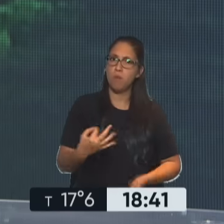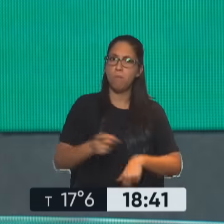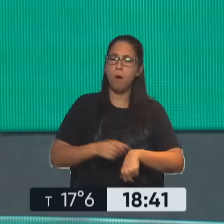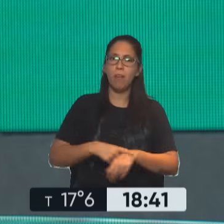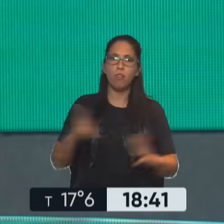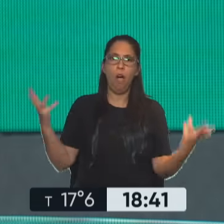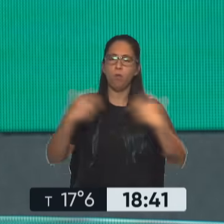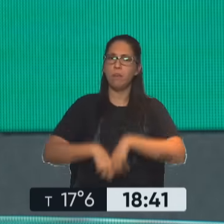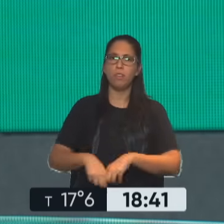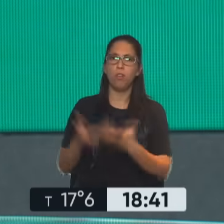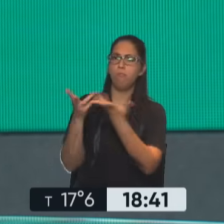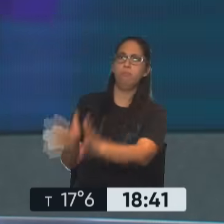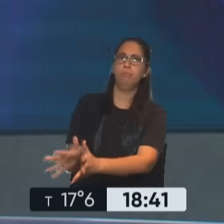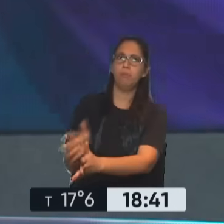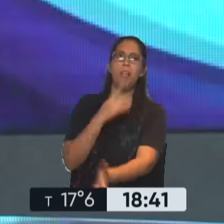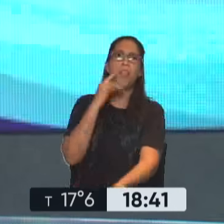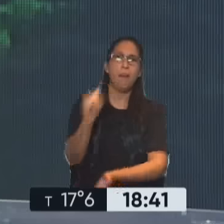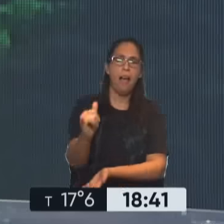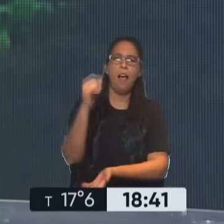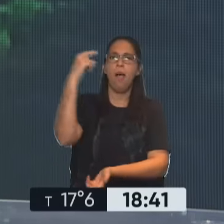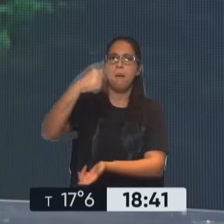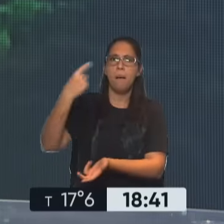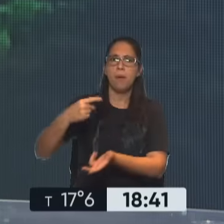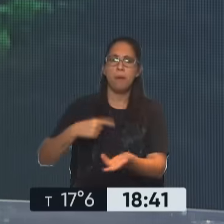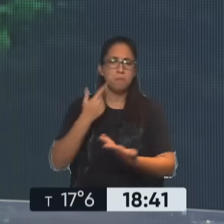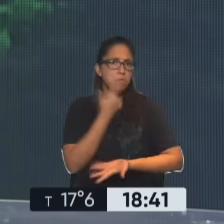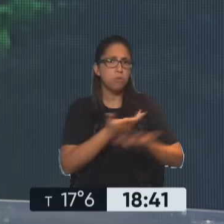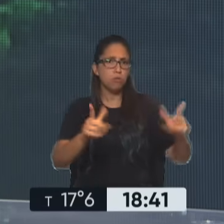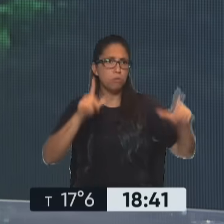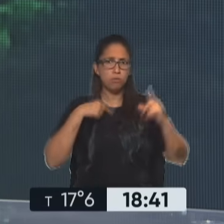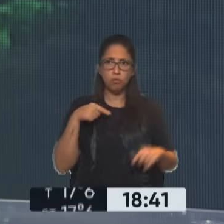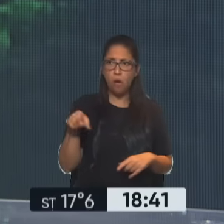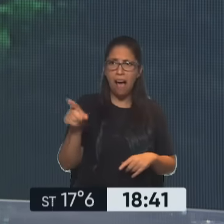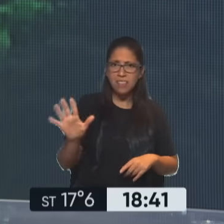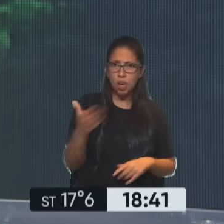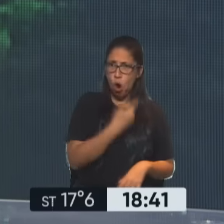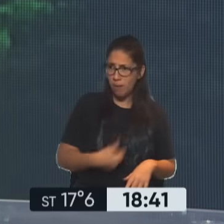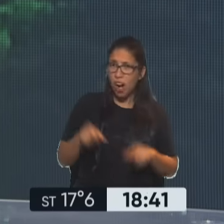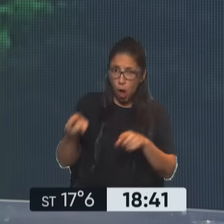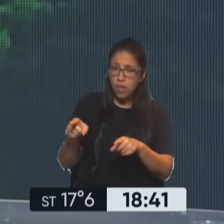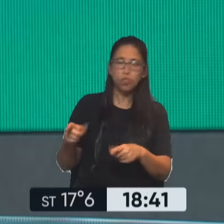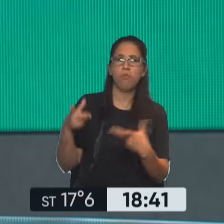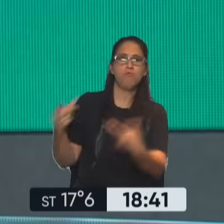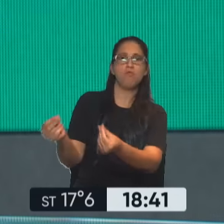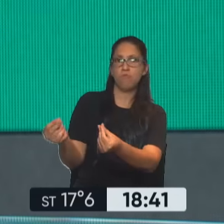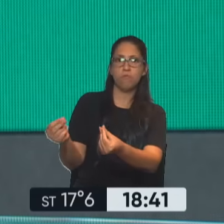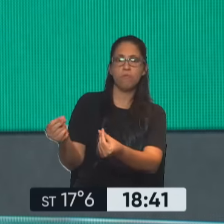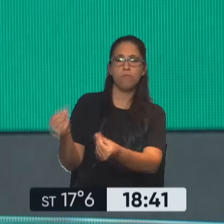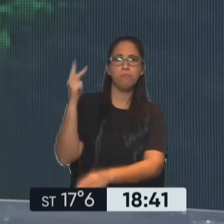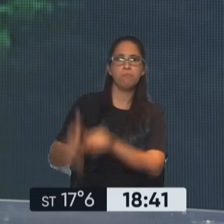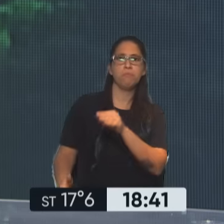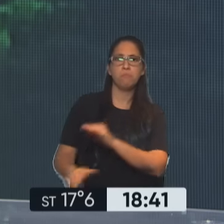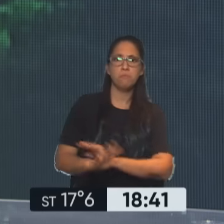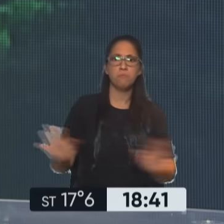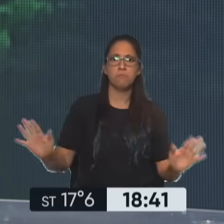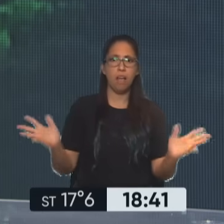momento renuncia, inició una demanda. Sí, y logró mostrarse, yo no soy así, en mi gobierno esto es inaceptable. Y aparte digamos, las